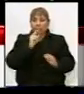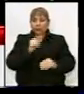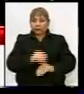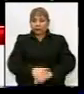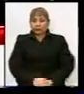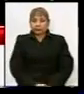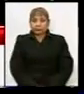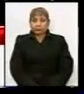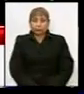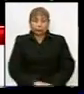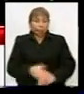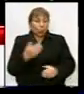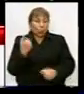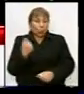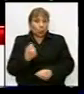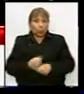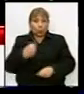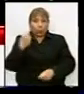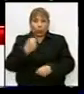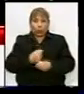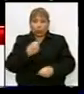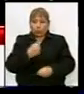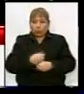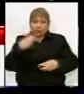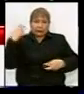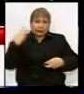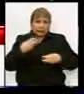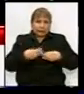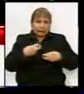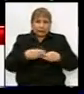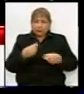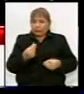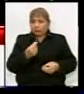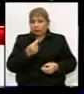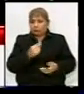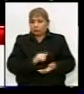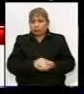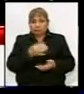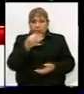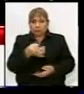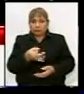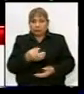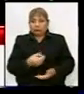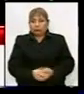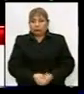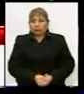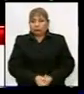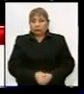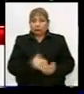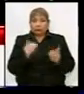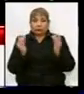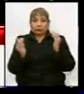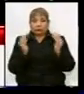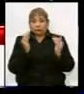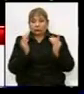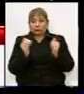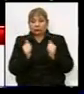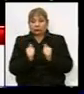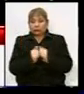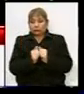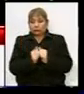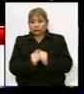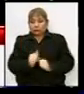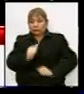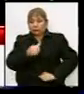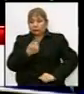un trabajo bastante rápido para ser sincero en comparación a